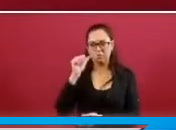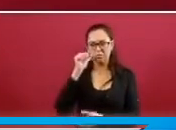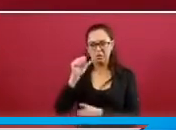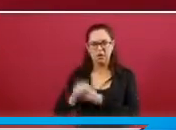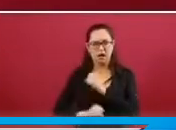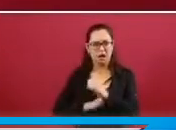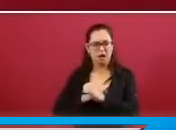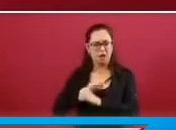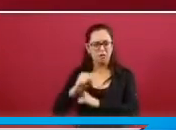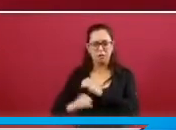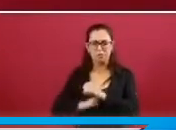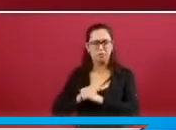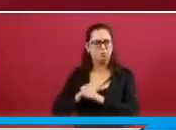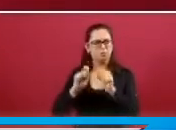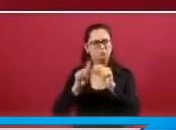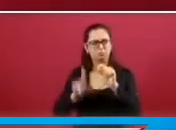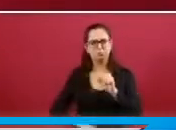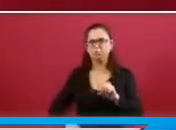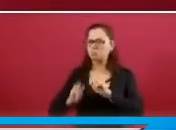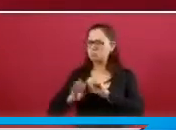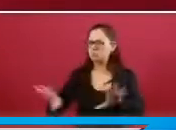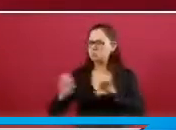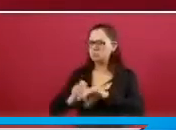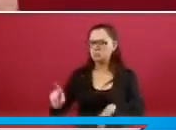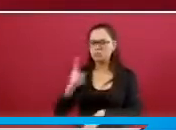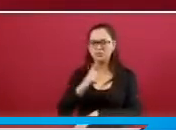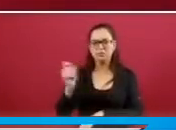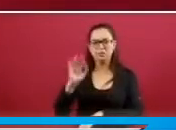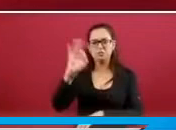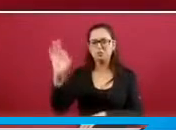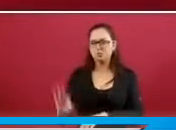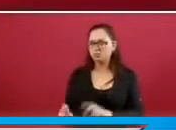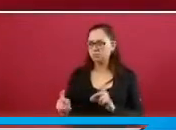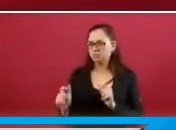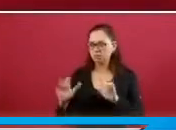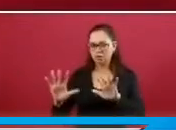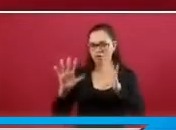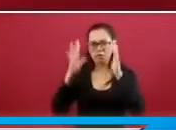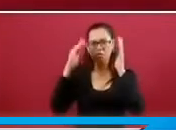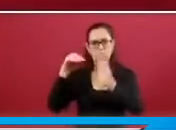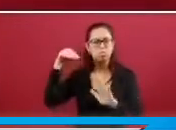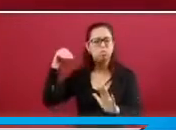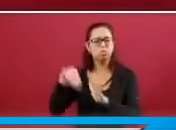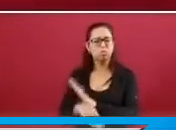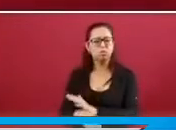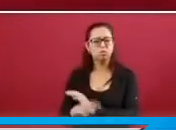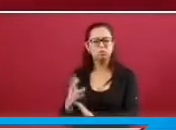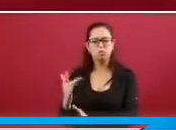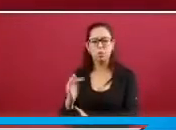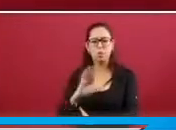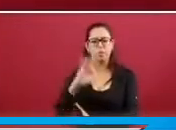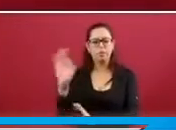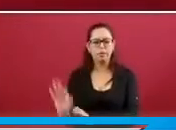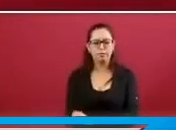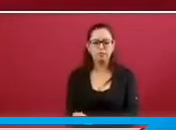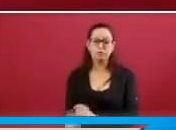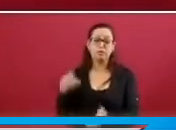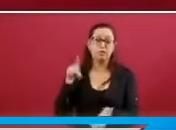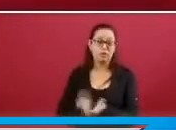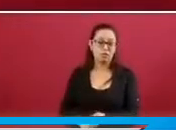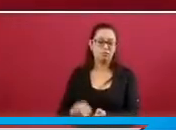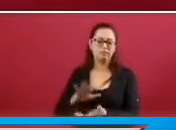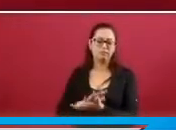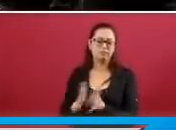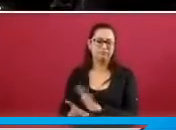de León y Felipe Calderón en consorcios extranjeros después de haber sido funcionario. Carlos Ruiz Sacristán en el gobierno de Ernesto